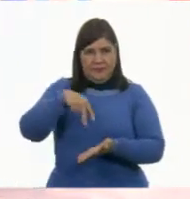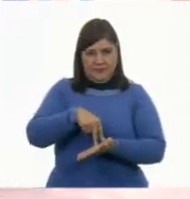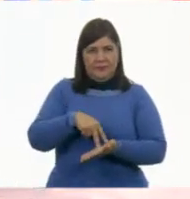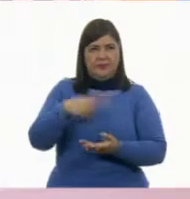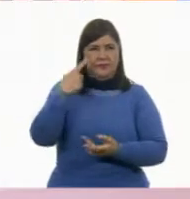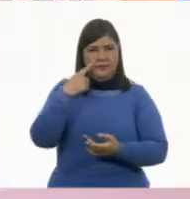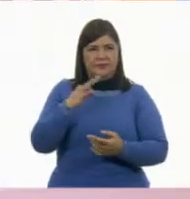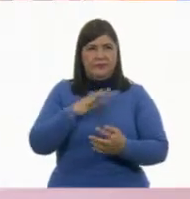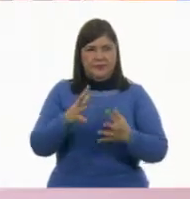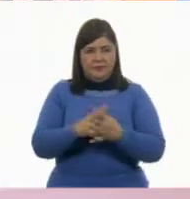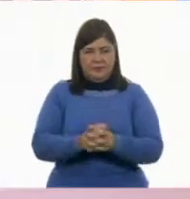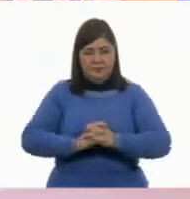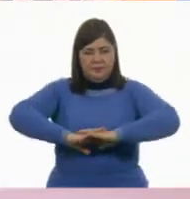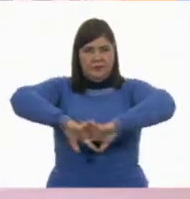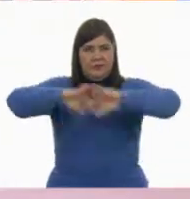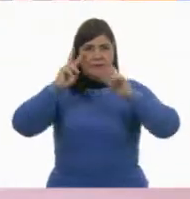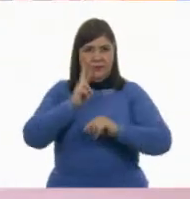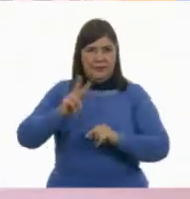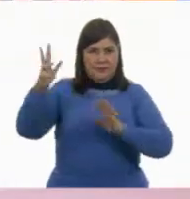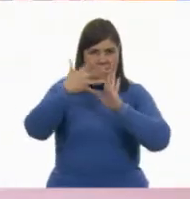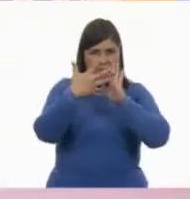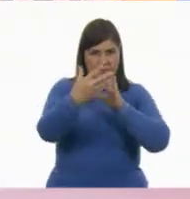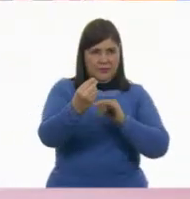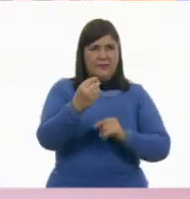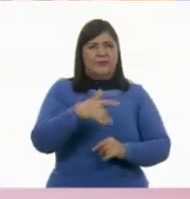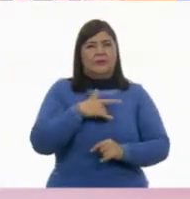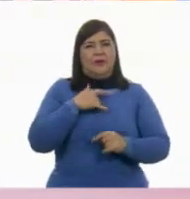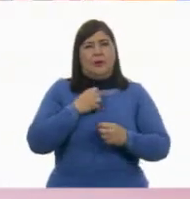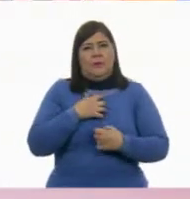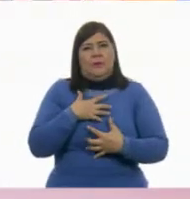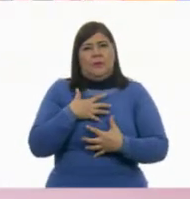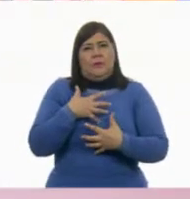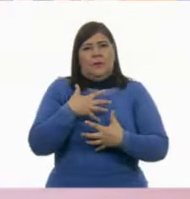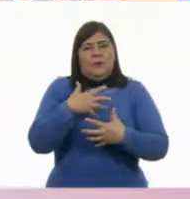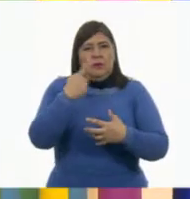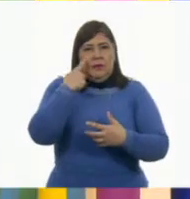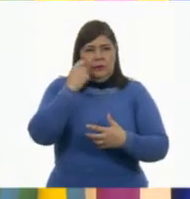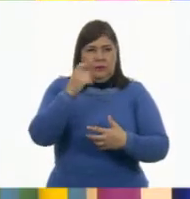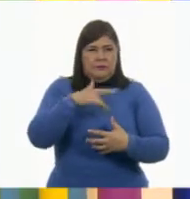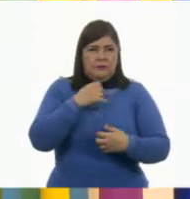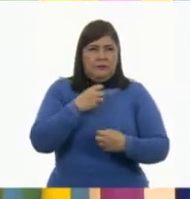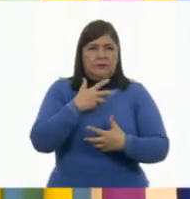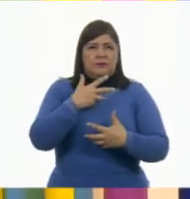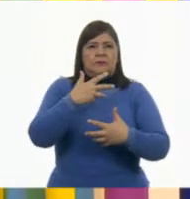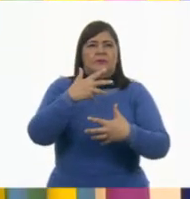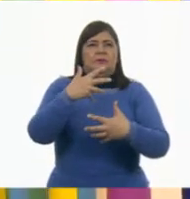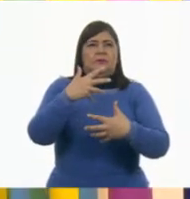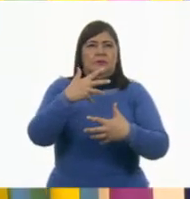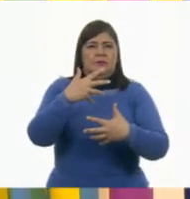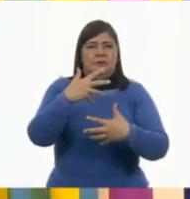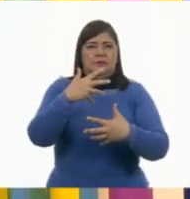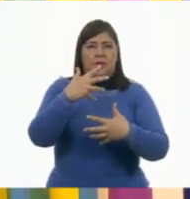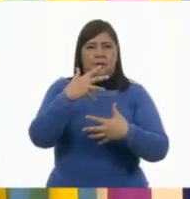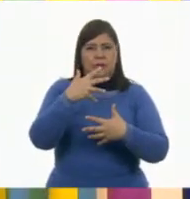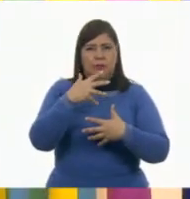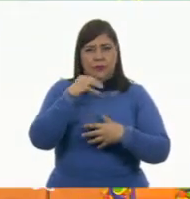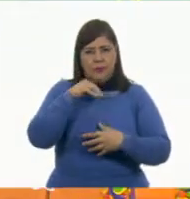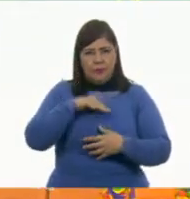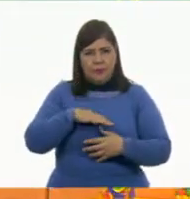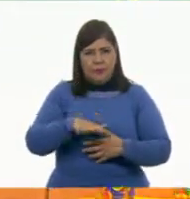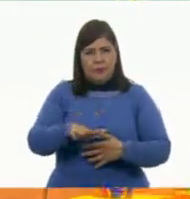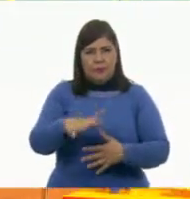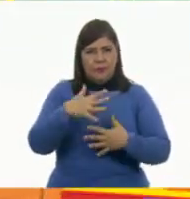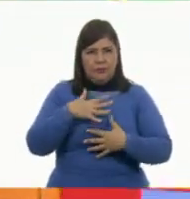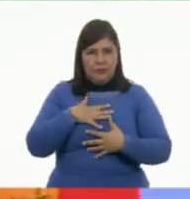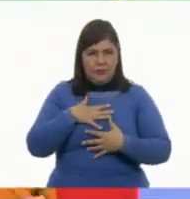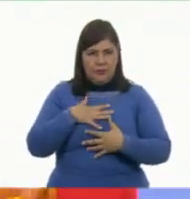nuestros dedos. Y estiramos bien arriba, sacando el aire despacito.